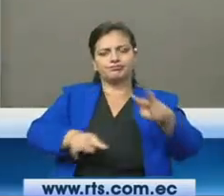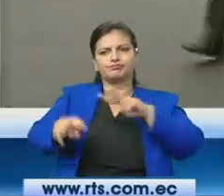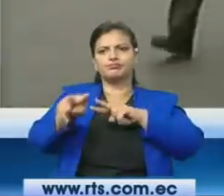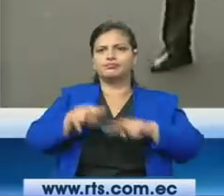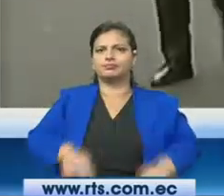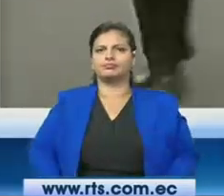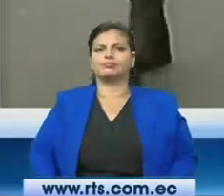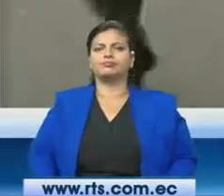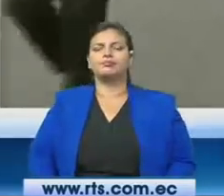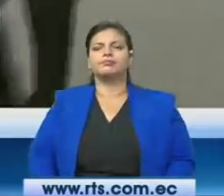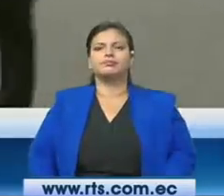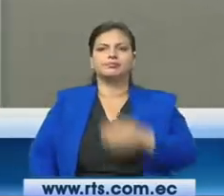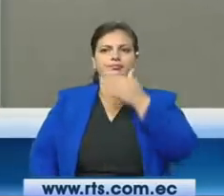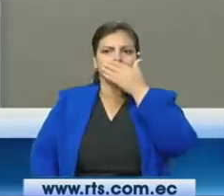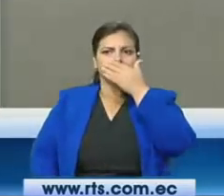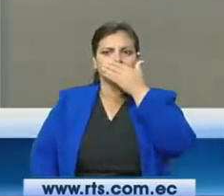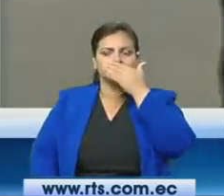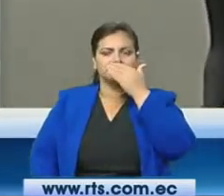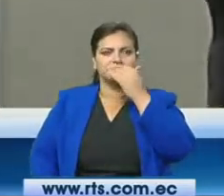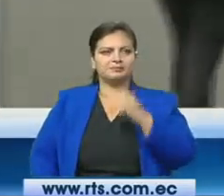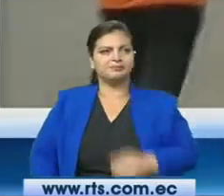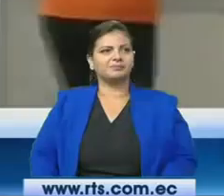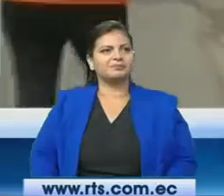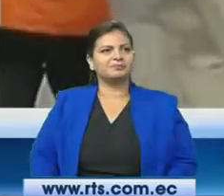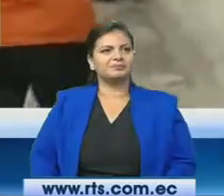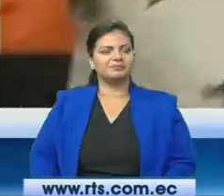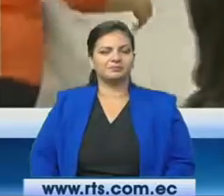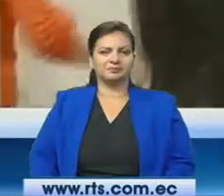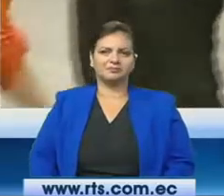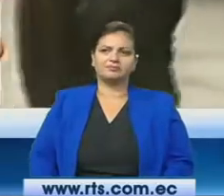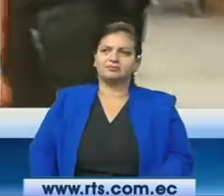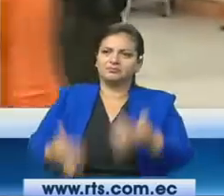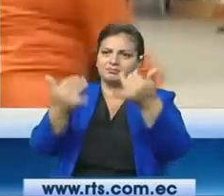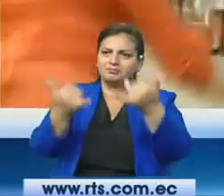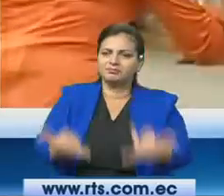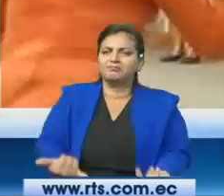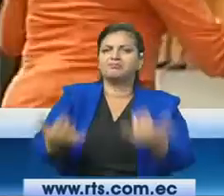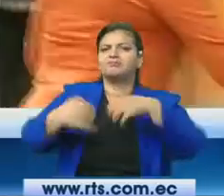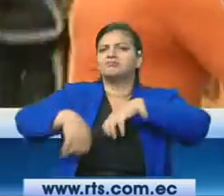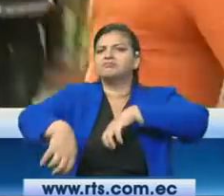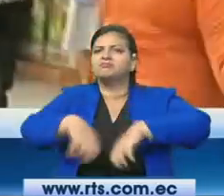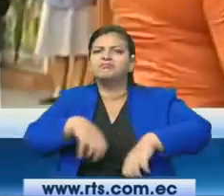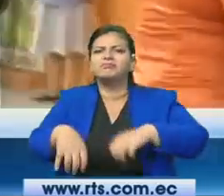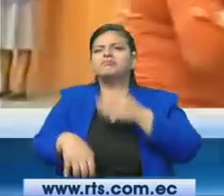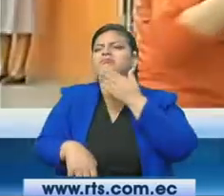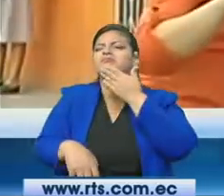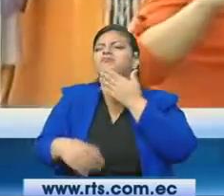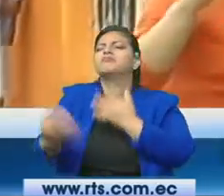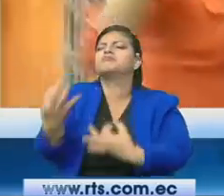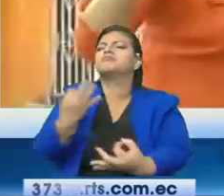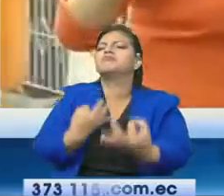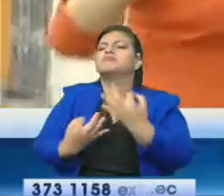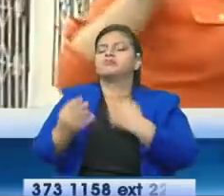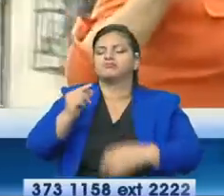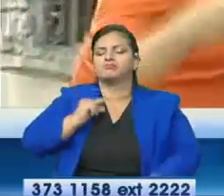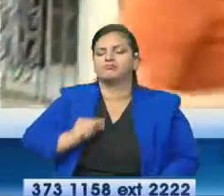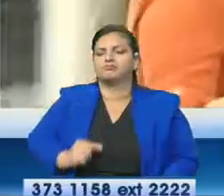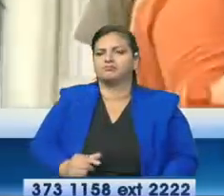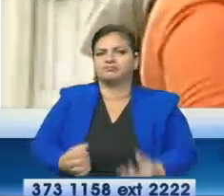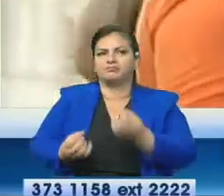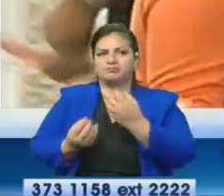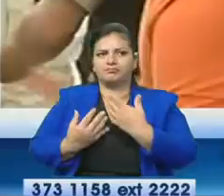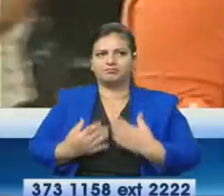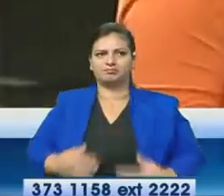el señor policía y que nos diga ya lo que es el resultado de este operativo. Ahora sí, ya culminan desde las 7 de la mañana